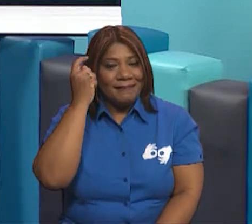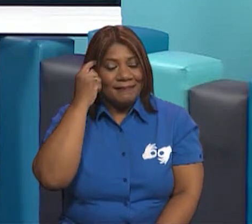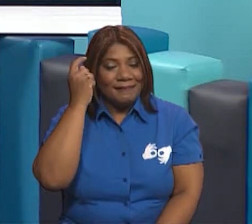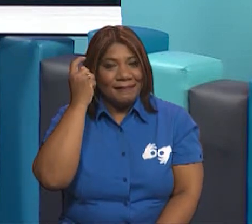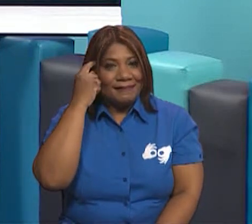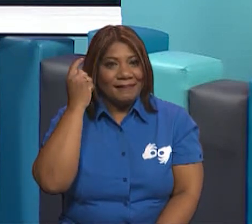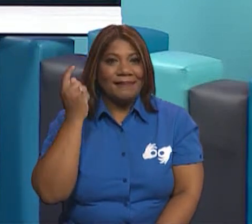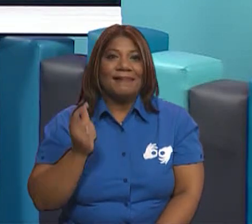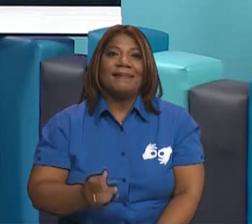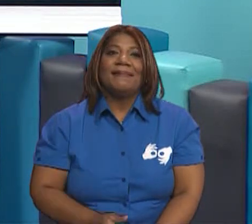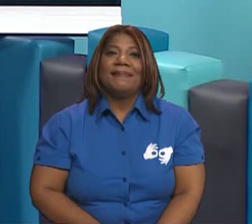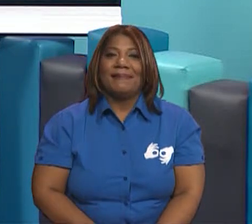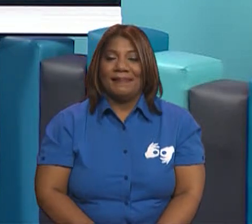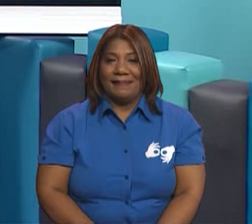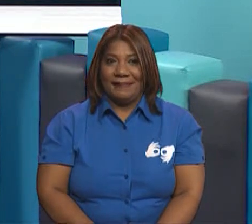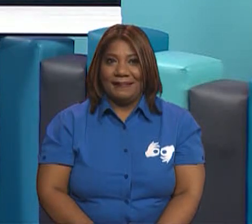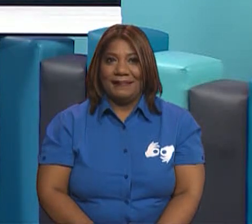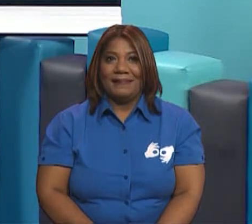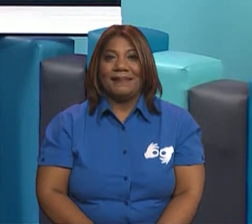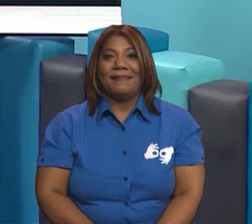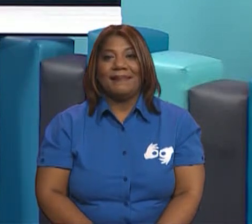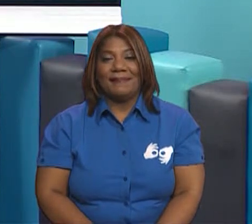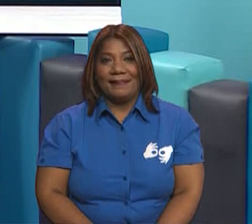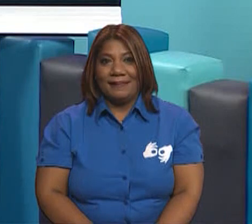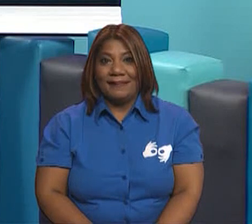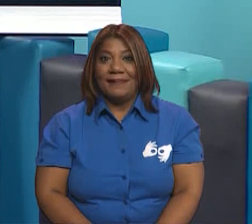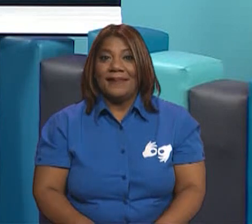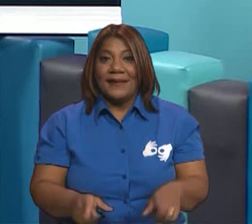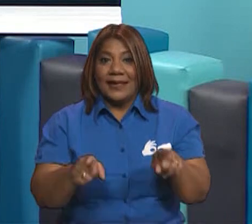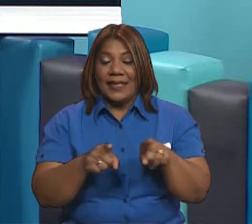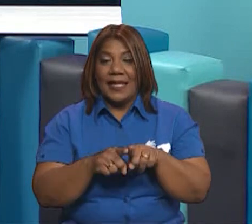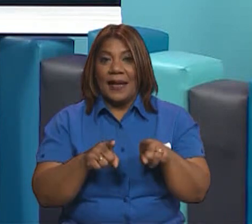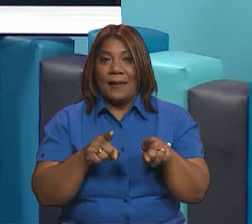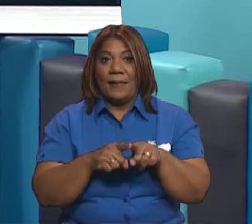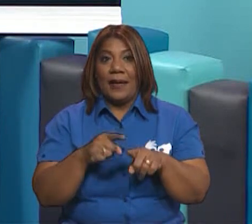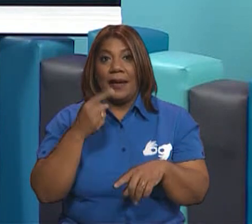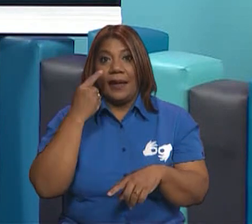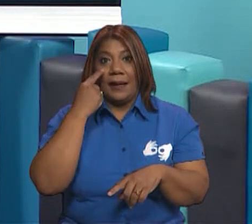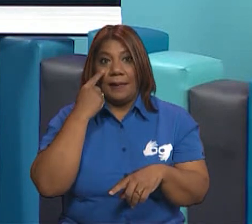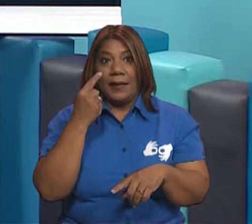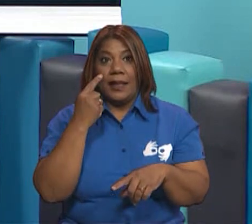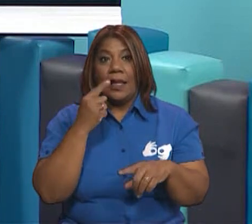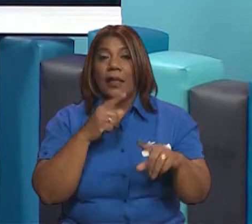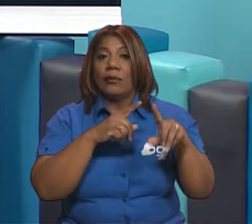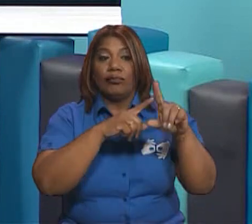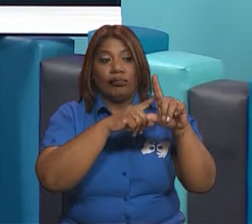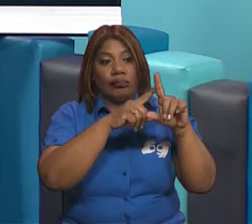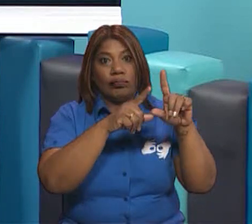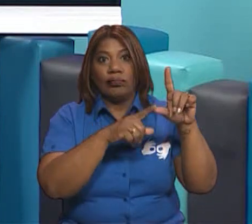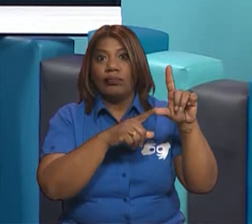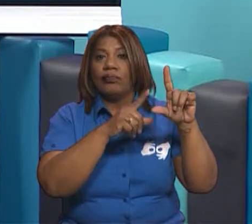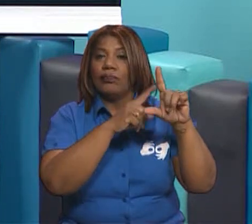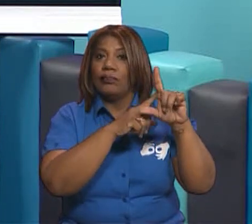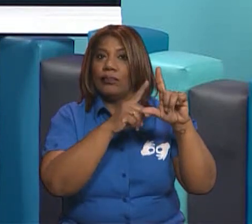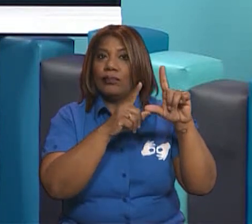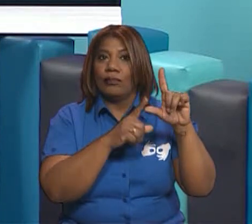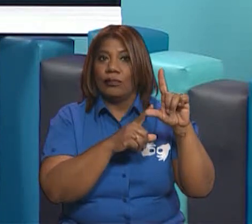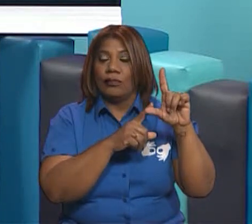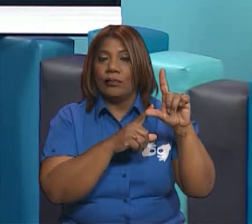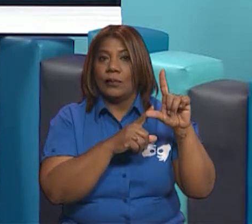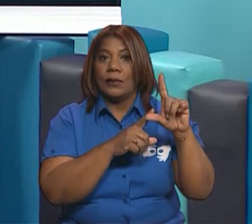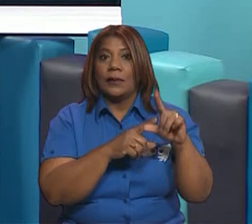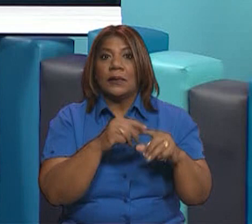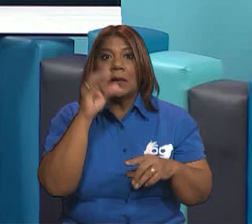práctica relámpago luego. También vamos a repasar con esto de los ángulos los lugares donde